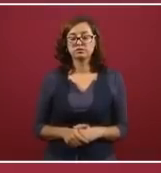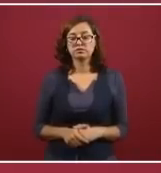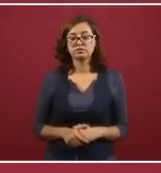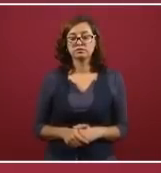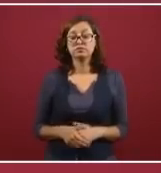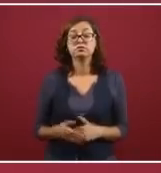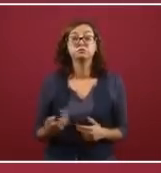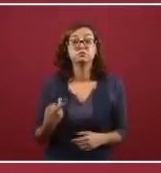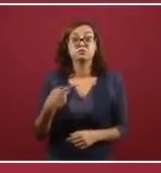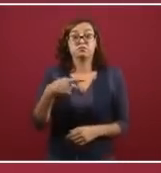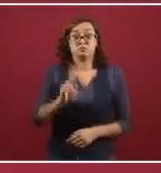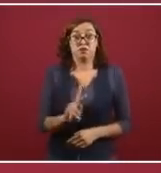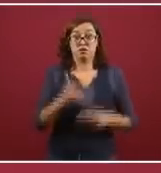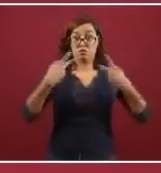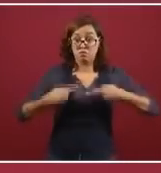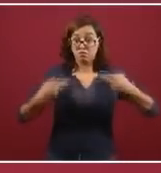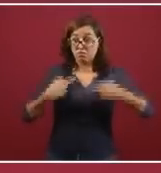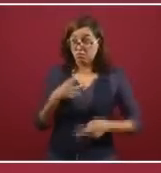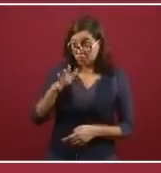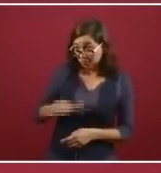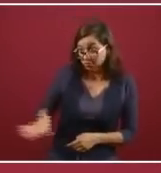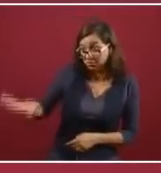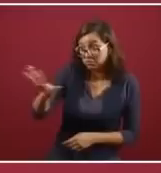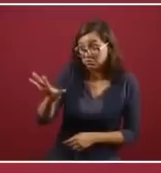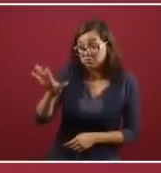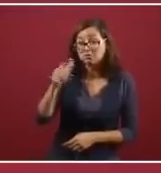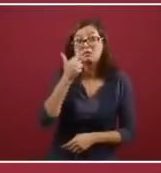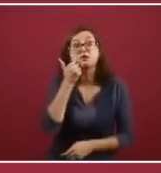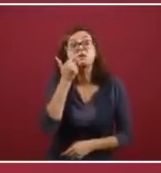si así lo quiere la gente,